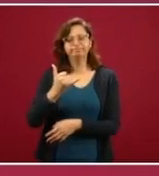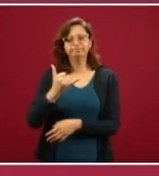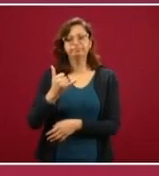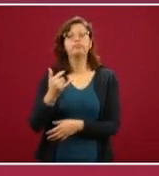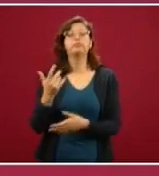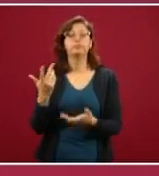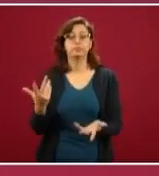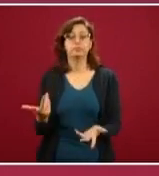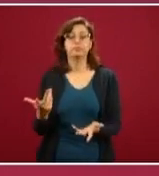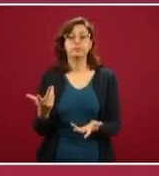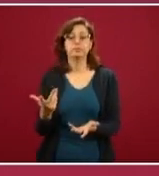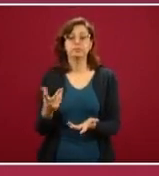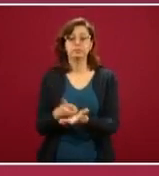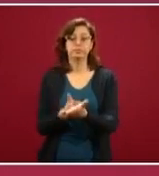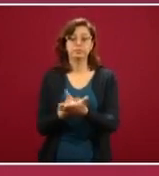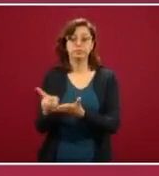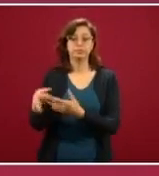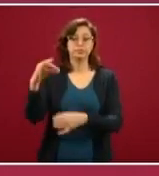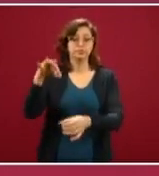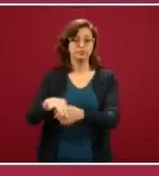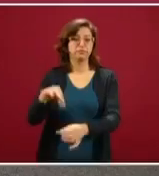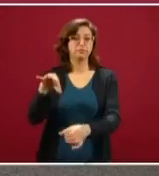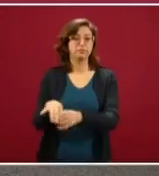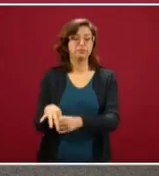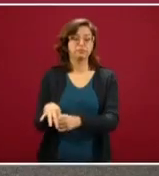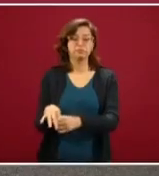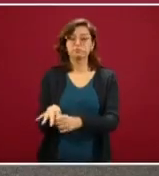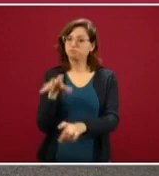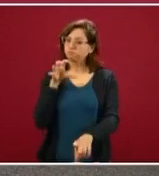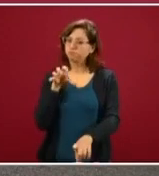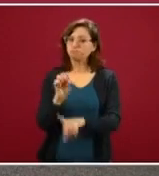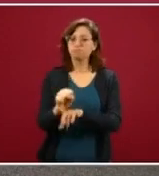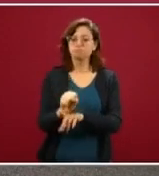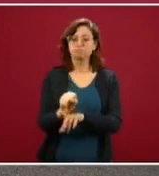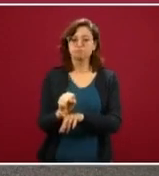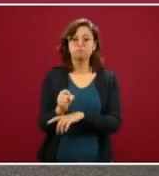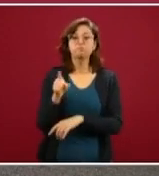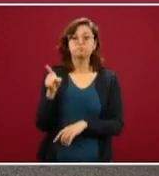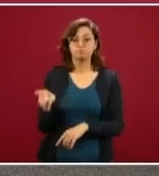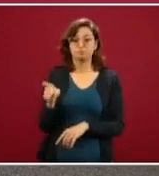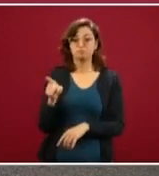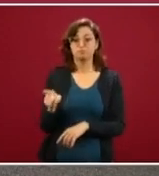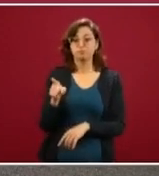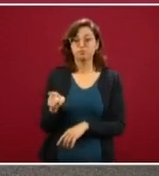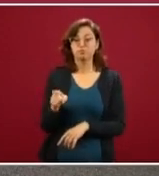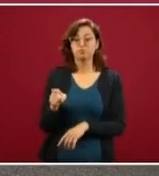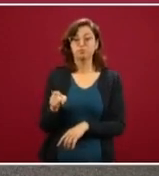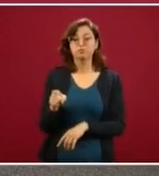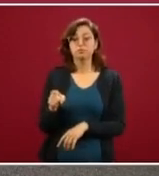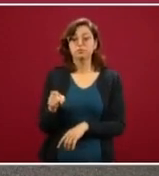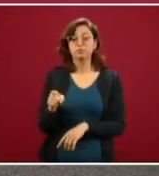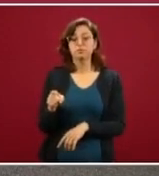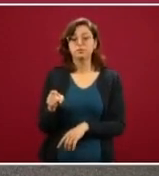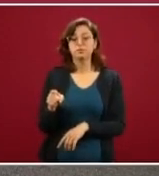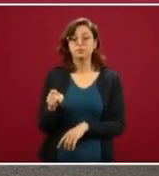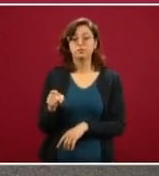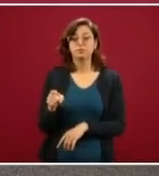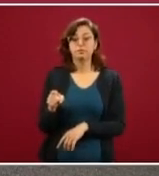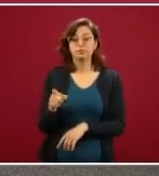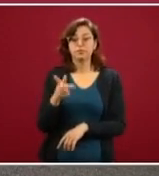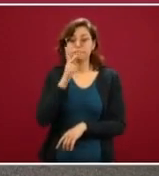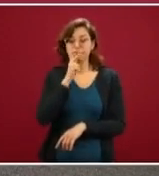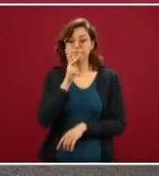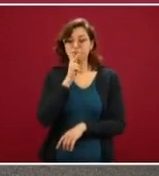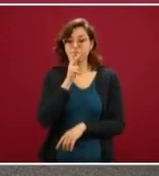para que se garantizara el derecho del voto. Elvia Carrillo Puerto era hija de Felipe,